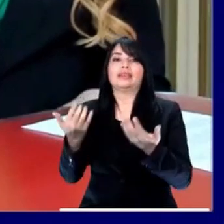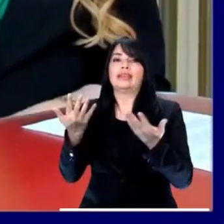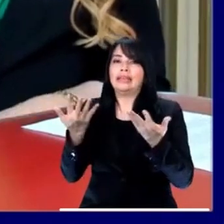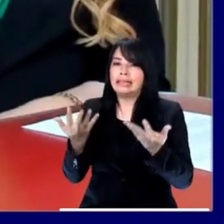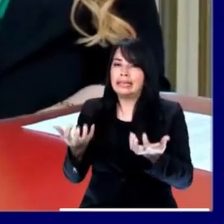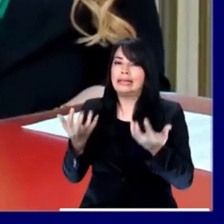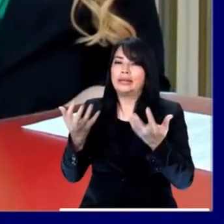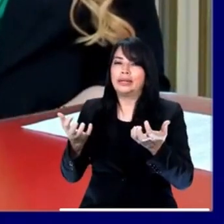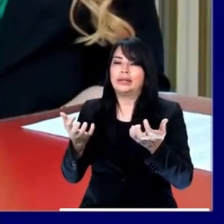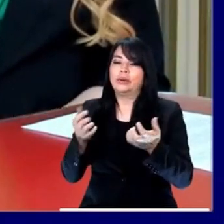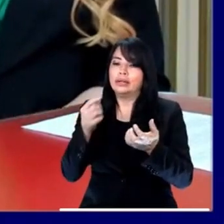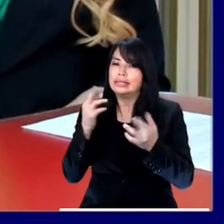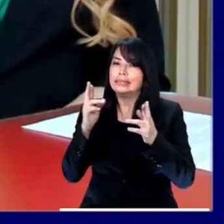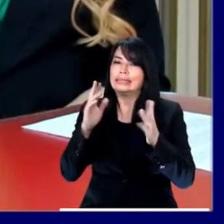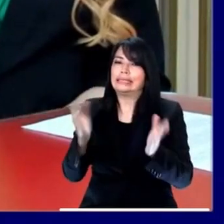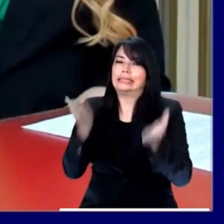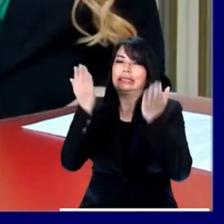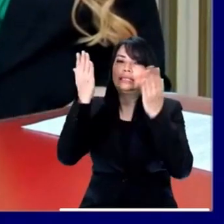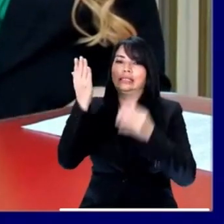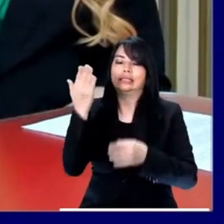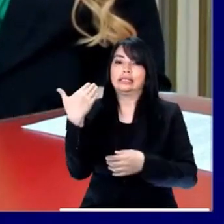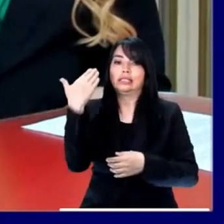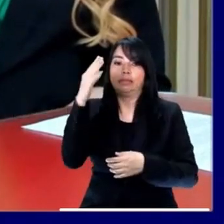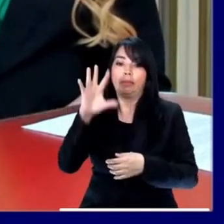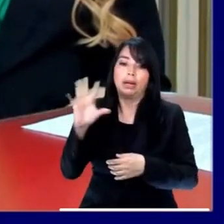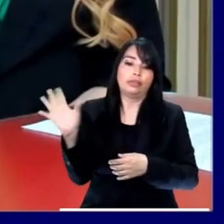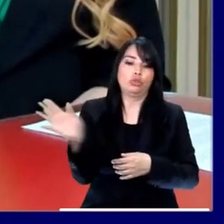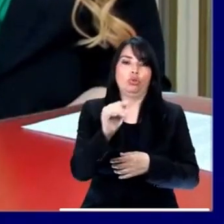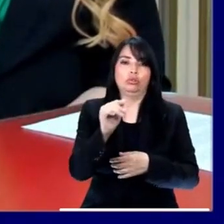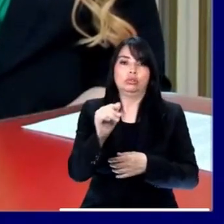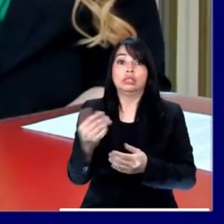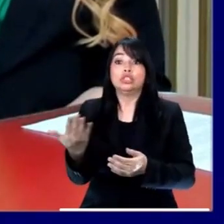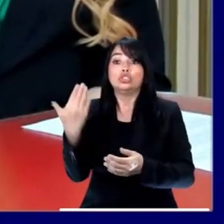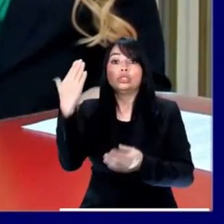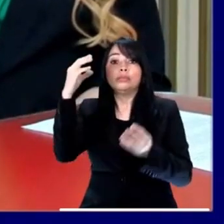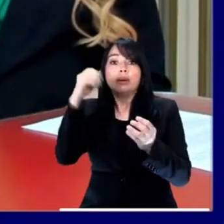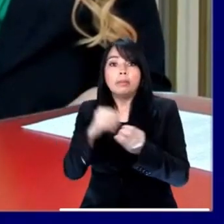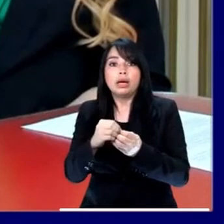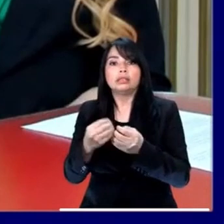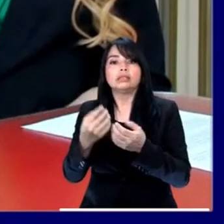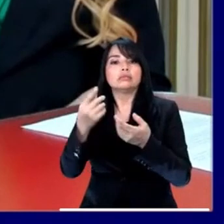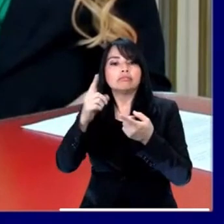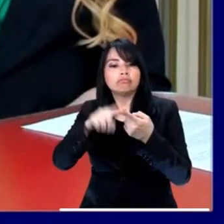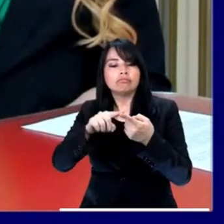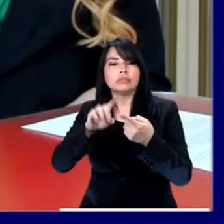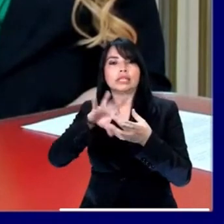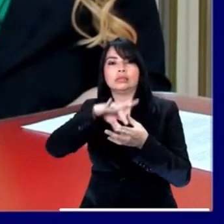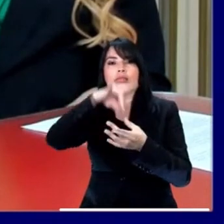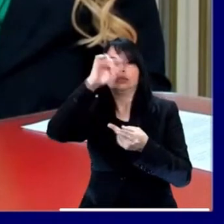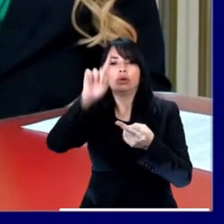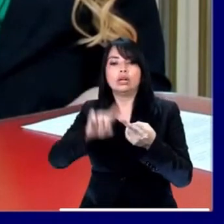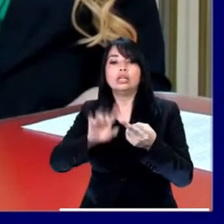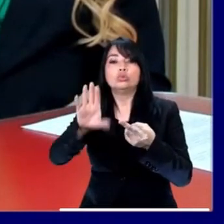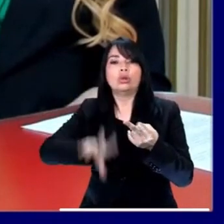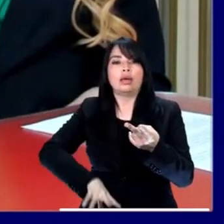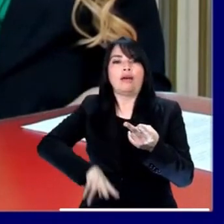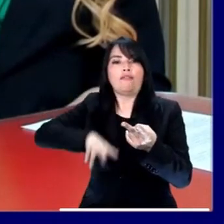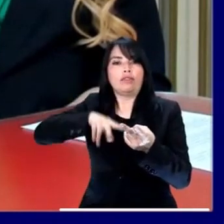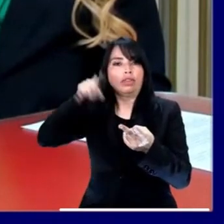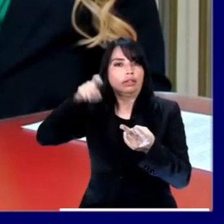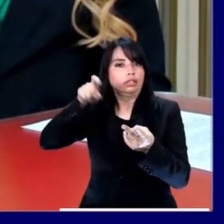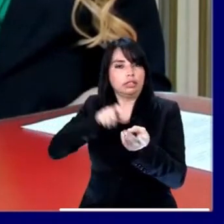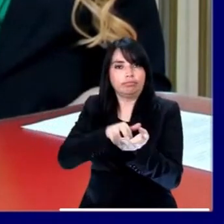ellos de mucho provecho espiritual y material para el resto de sus vidas. Y